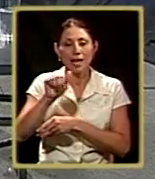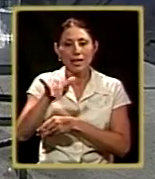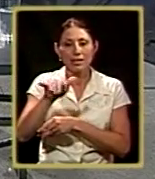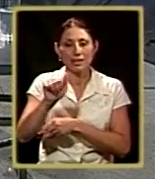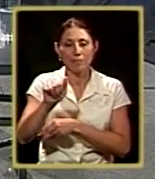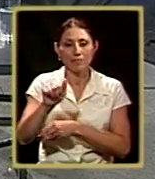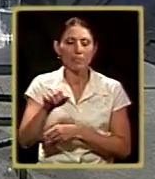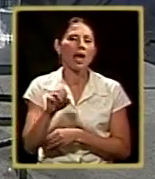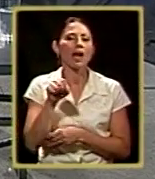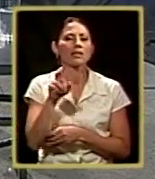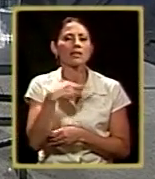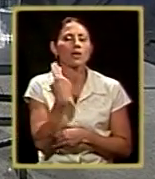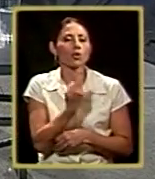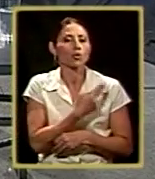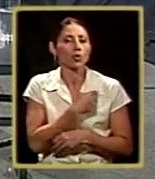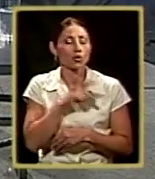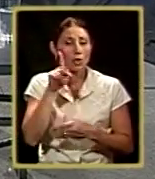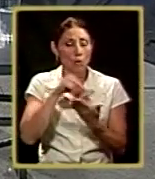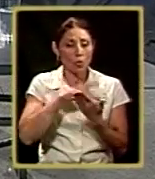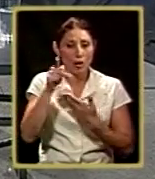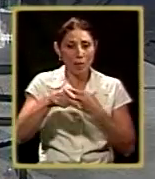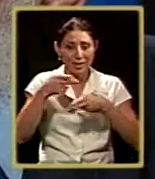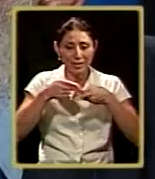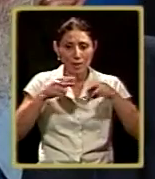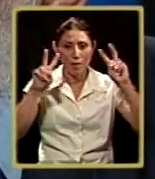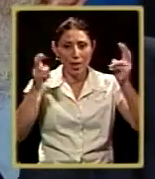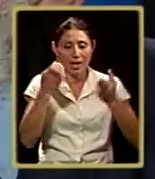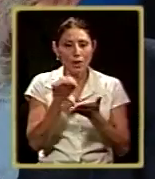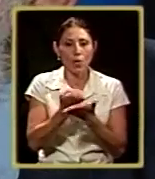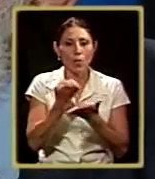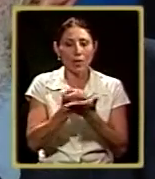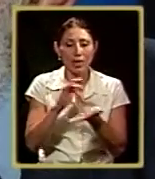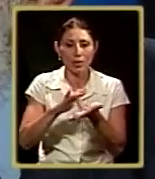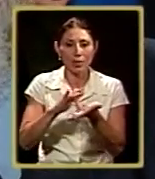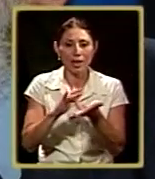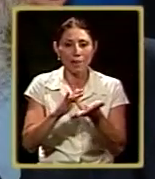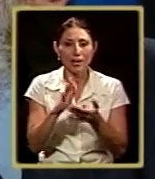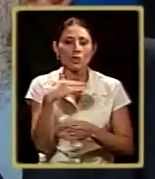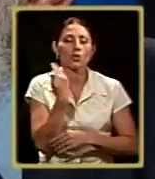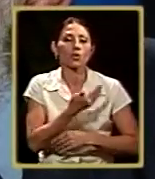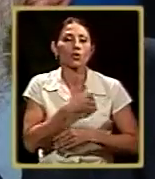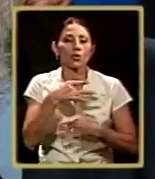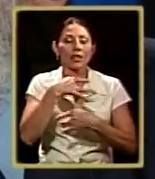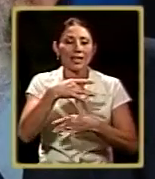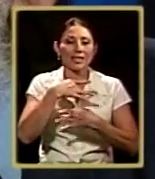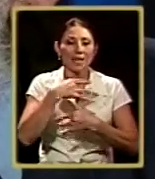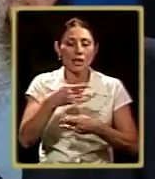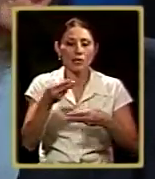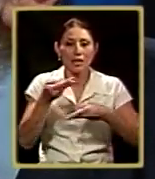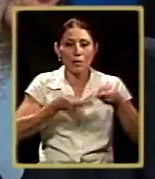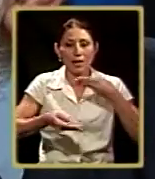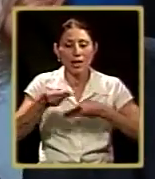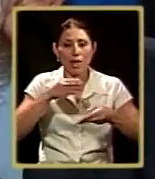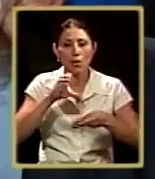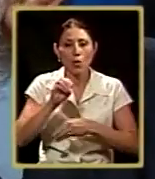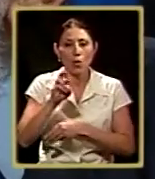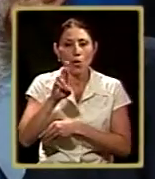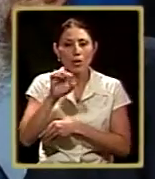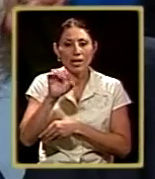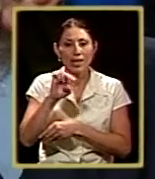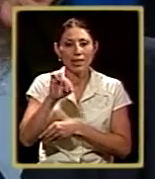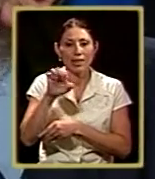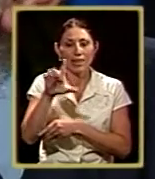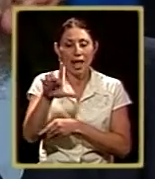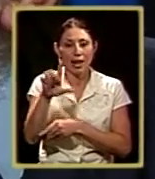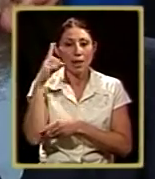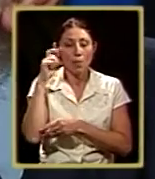programa de economía de los medicamentos estábamos interesados en el mercado oriental porque efectivamente en el mercado oriental se